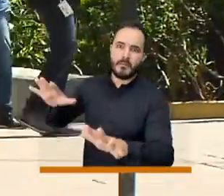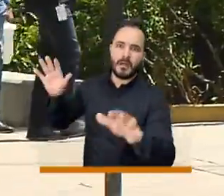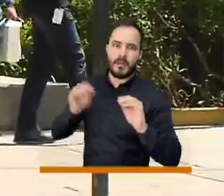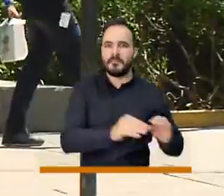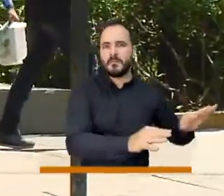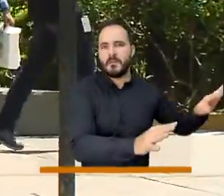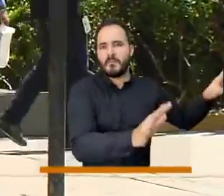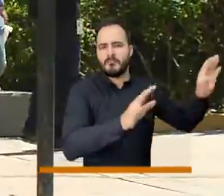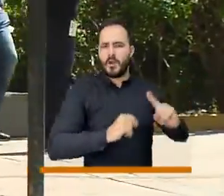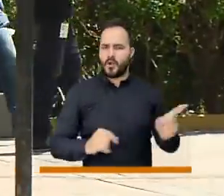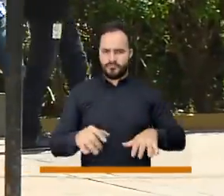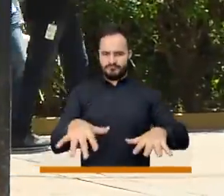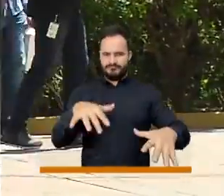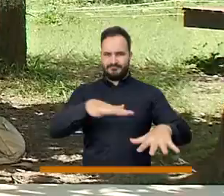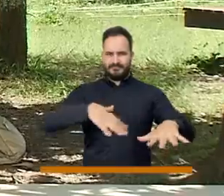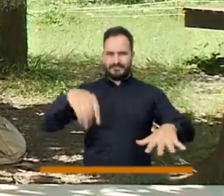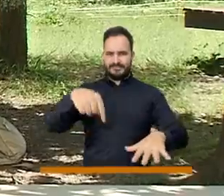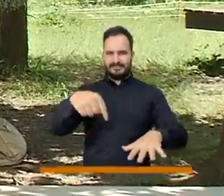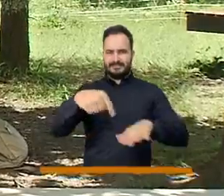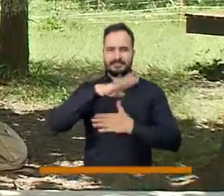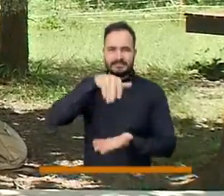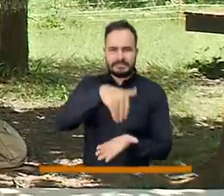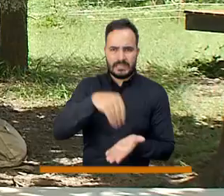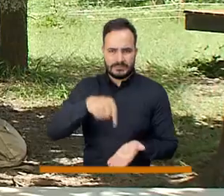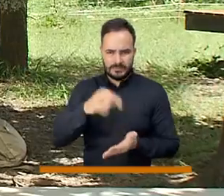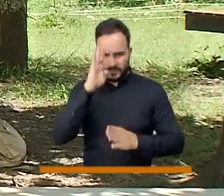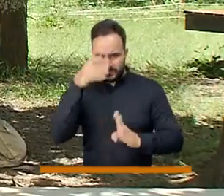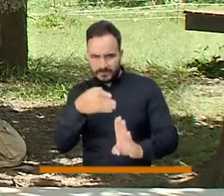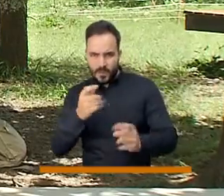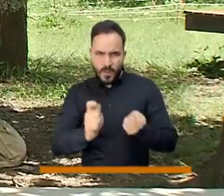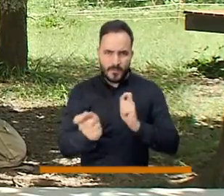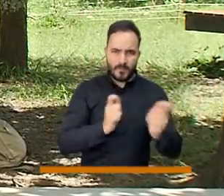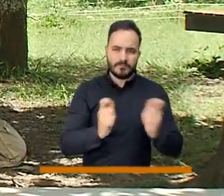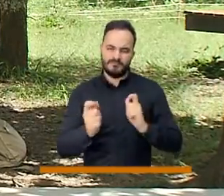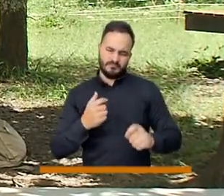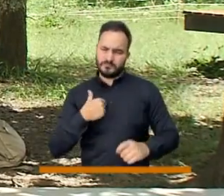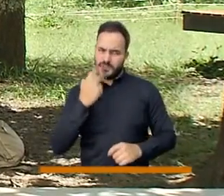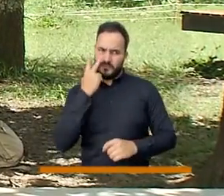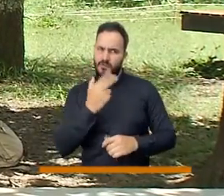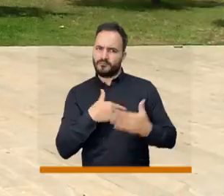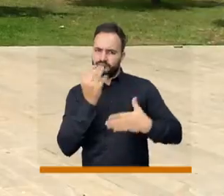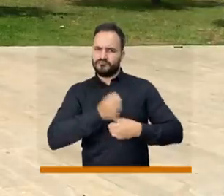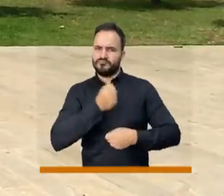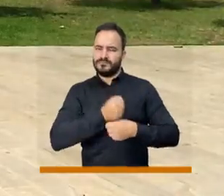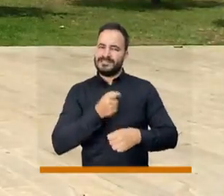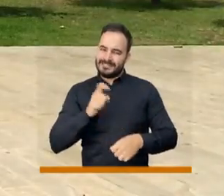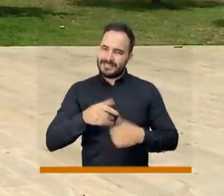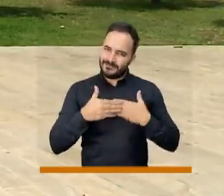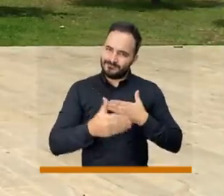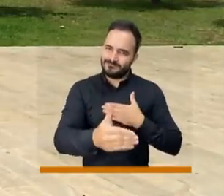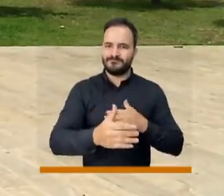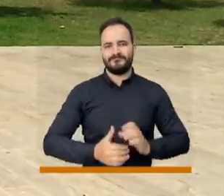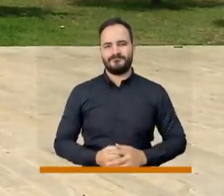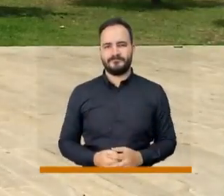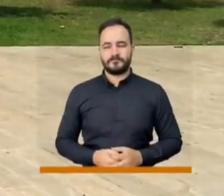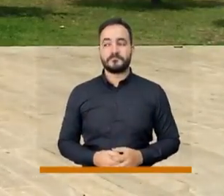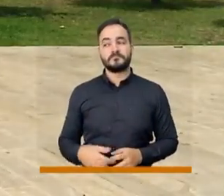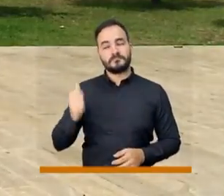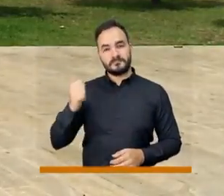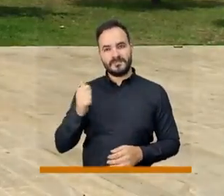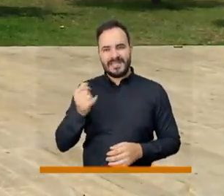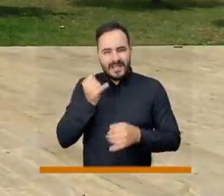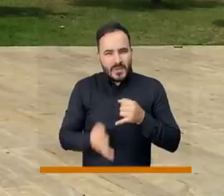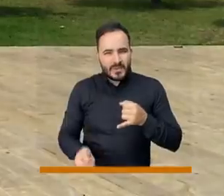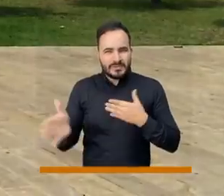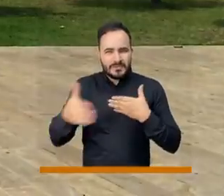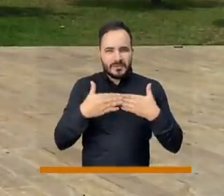frutos muy interesantes en los próximos años en la ciudad y es una tarea que ya se ha comenzado y que también se debe fortalecer. Y en este momento de